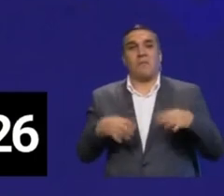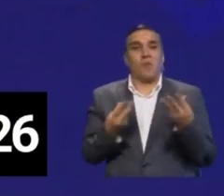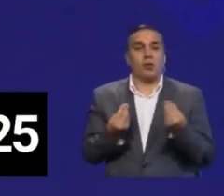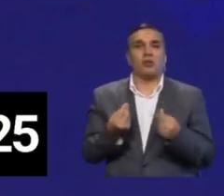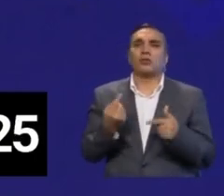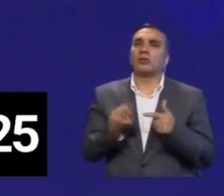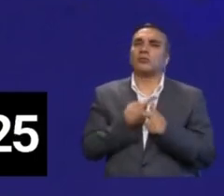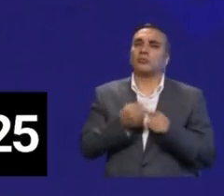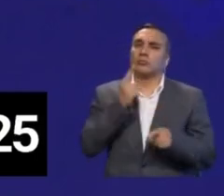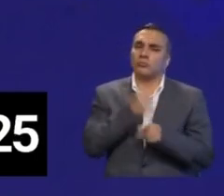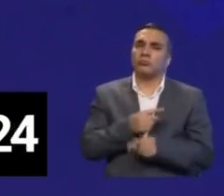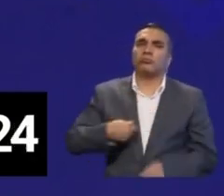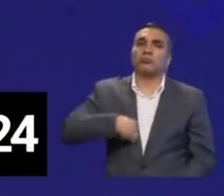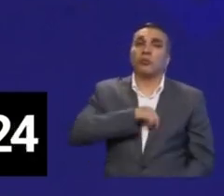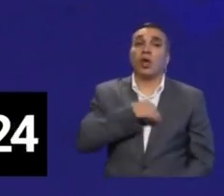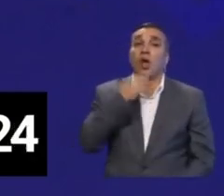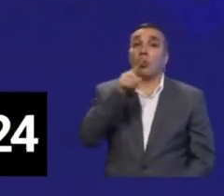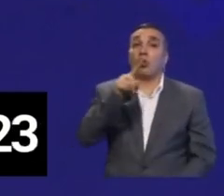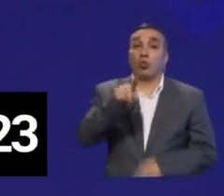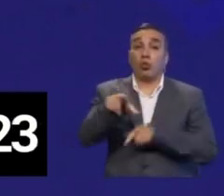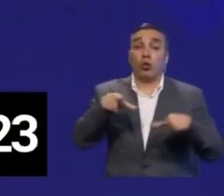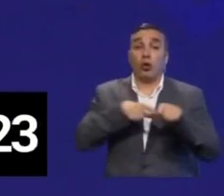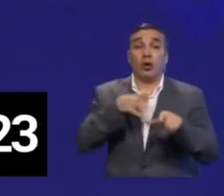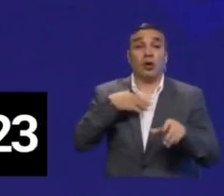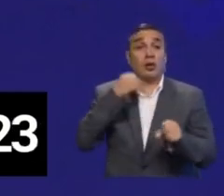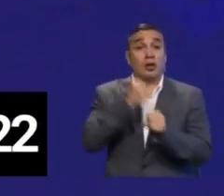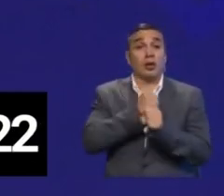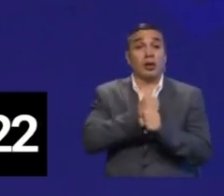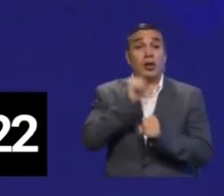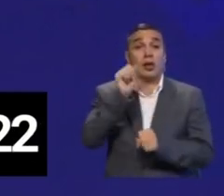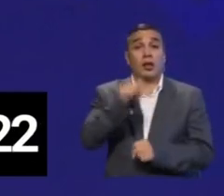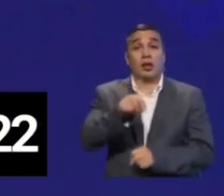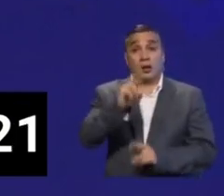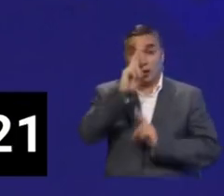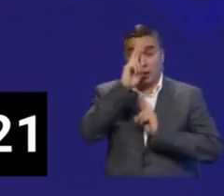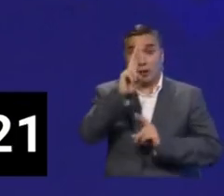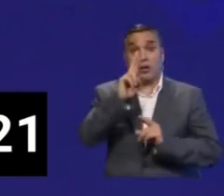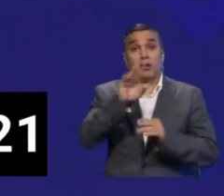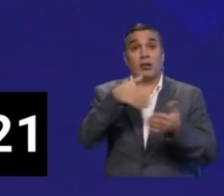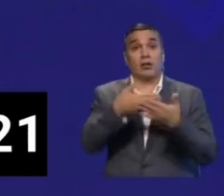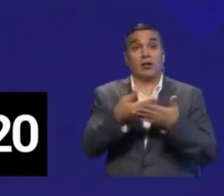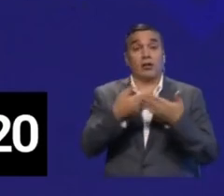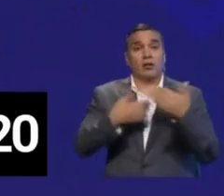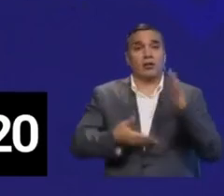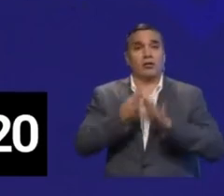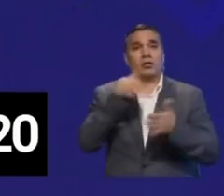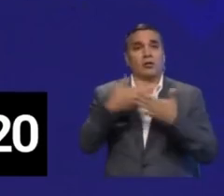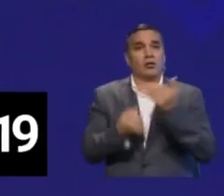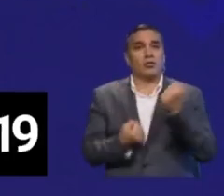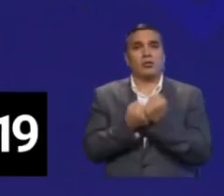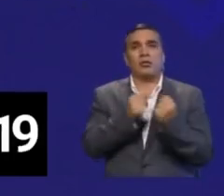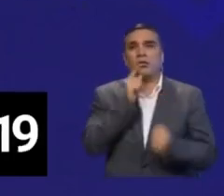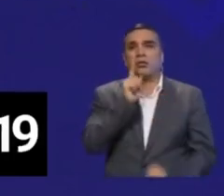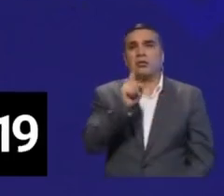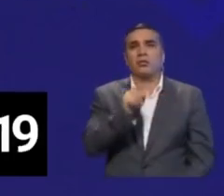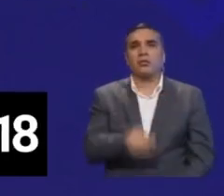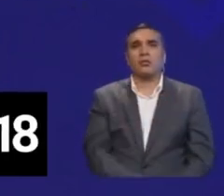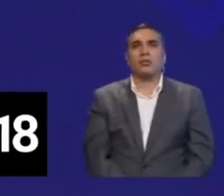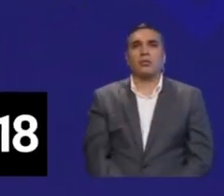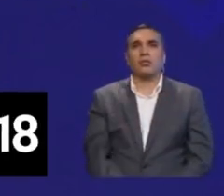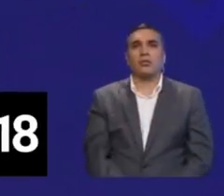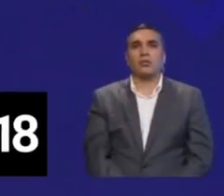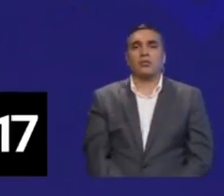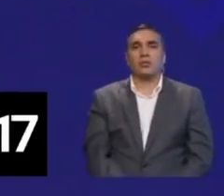lo tanto, si hay algún sector que esté en primera línea y que merece nuestro respeto, admiración y darles todo el apoyo, es no solamente